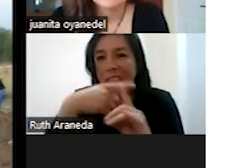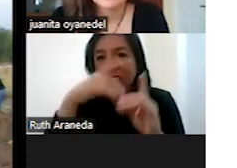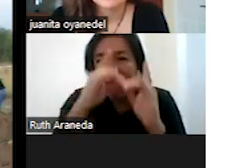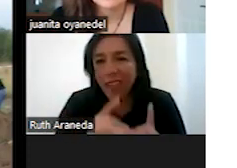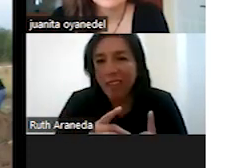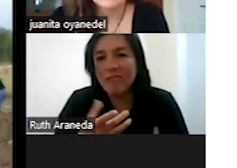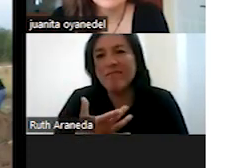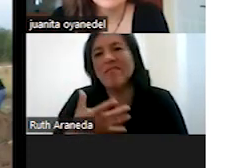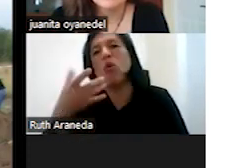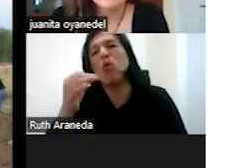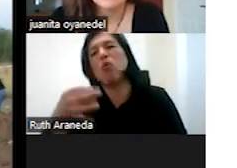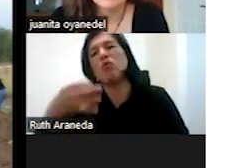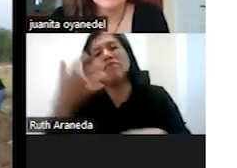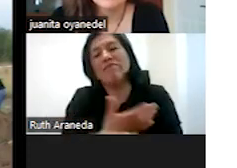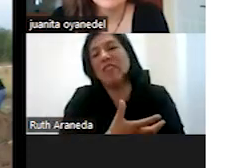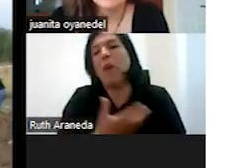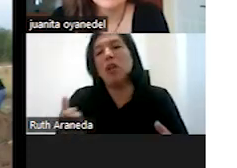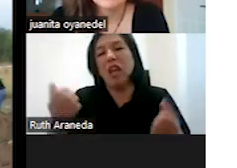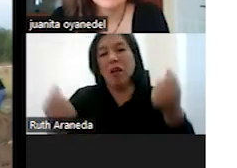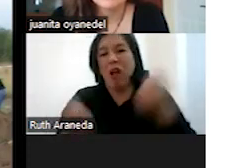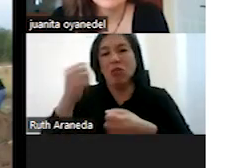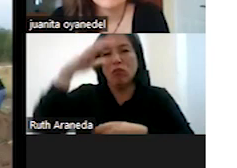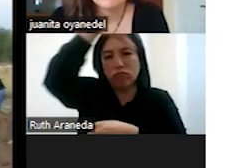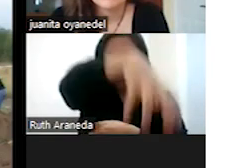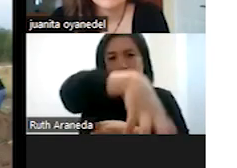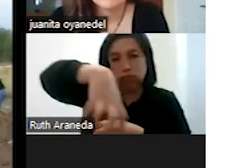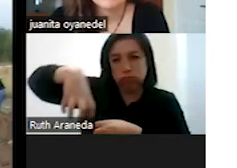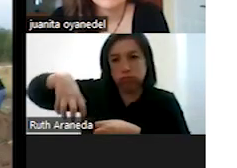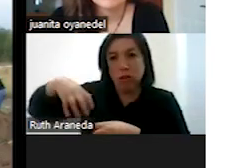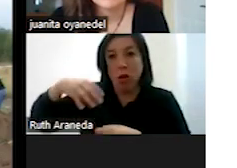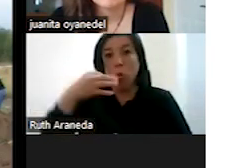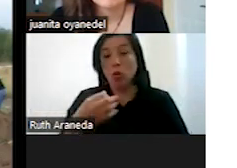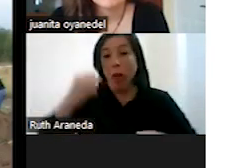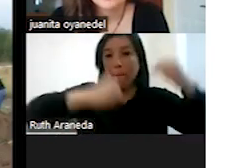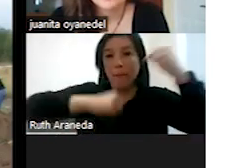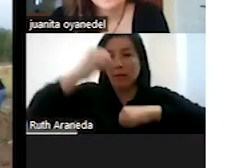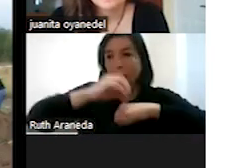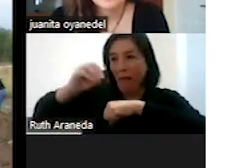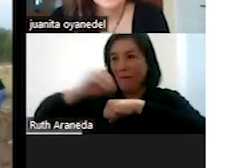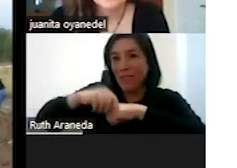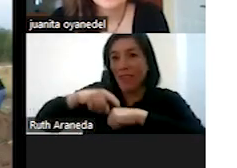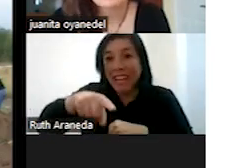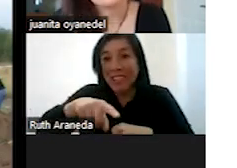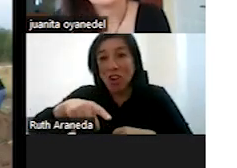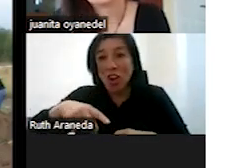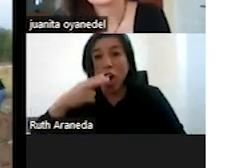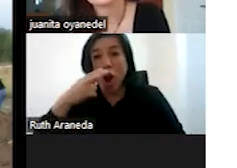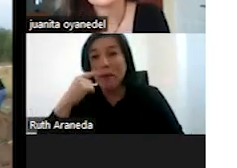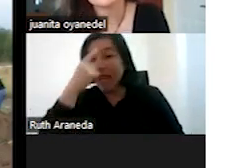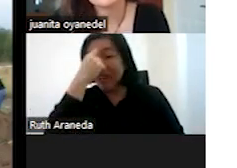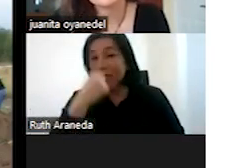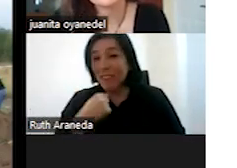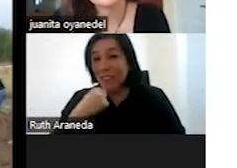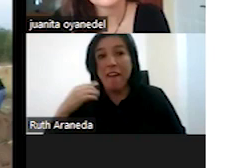la maquinaria, pero tuvimos noticia de esto, fuimos para allá, la empresa cooperó bastante y pudimos rescatar lo que estaba en los perfiles